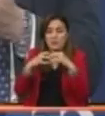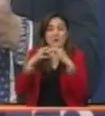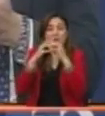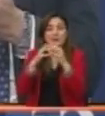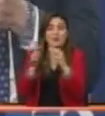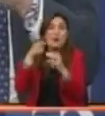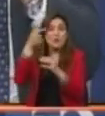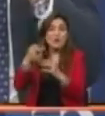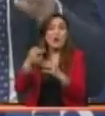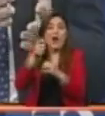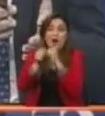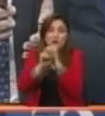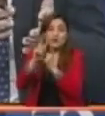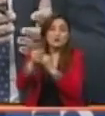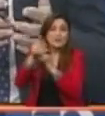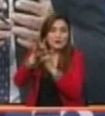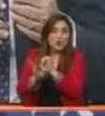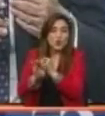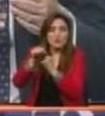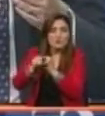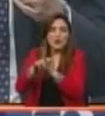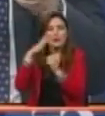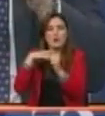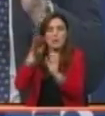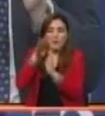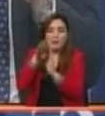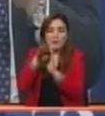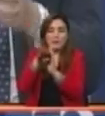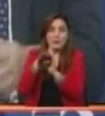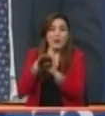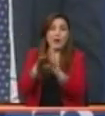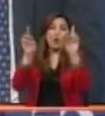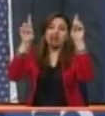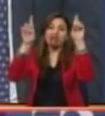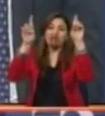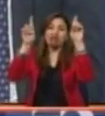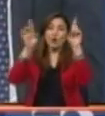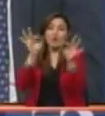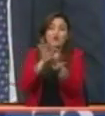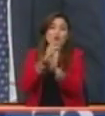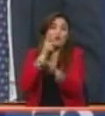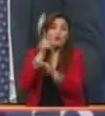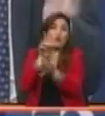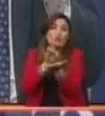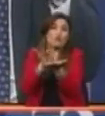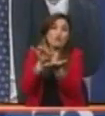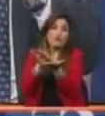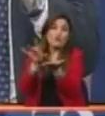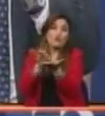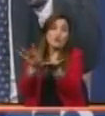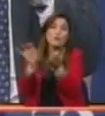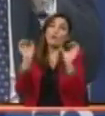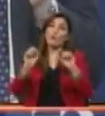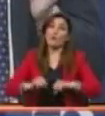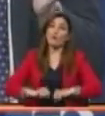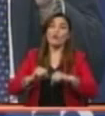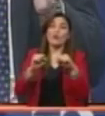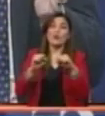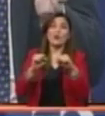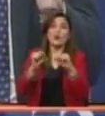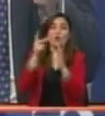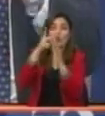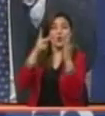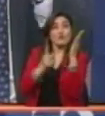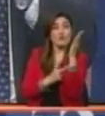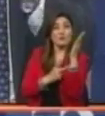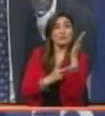cara al 2018 tienen que ir recortando el gasto. Ojalá en esta salida de funcionarios del sector público puedan ir acompañados de un